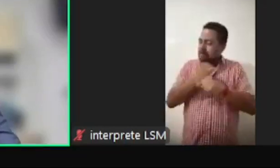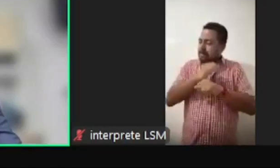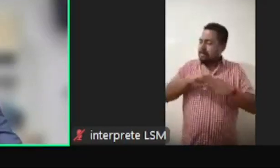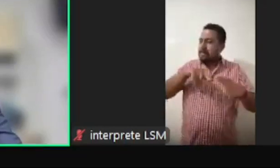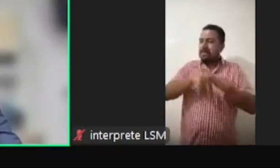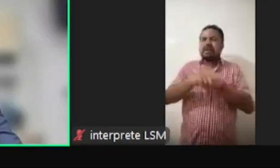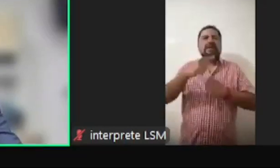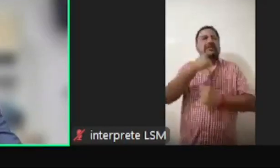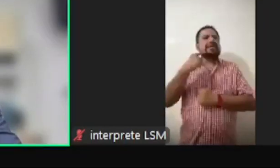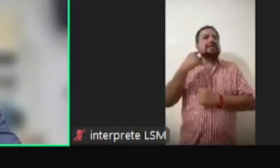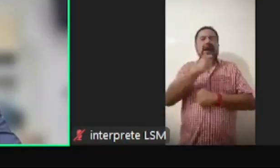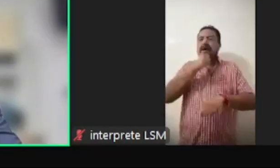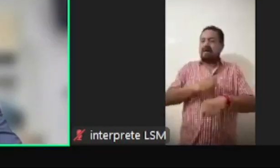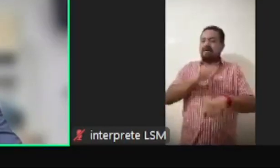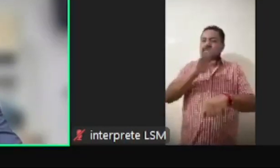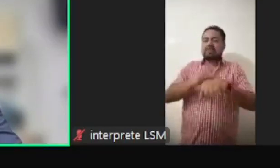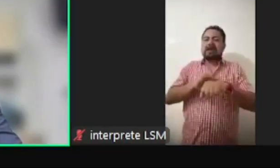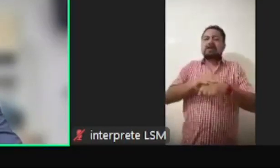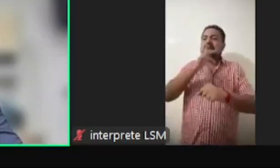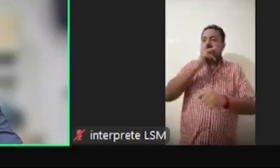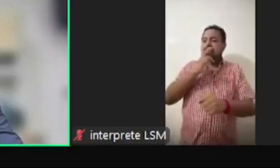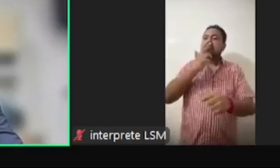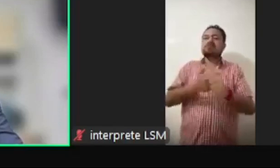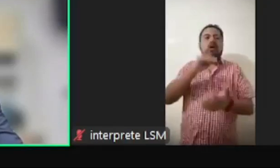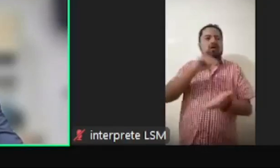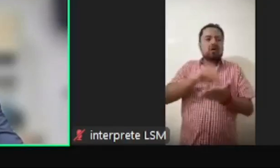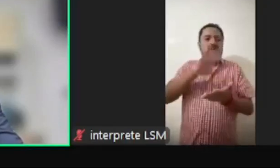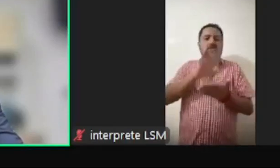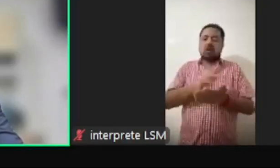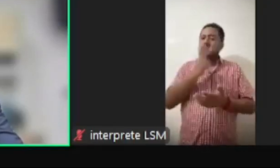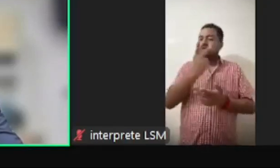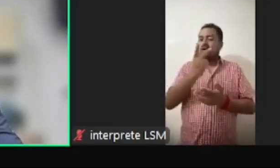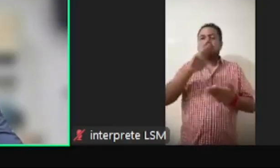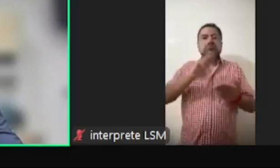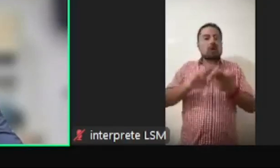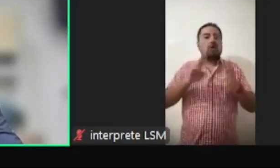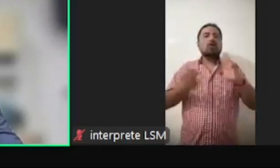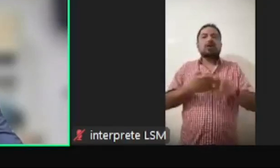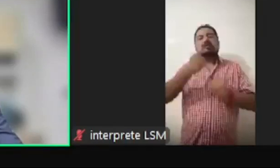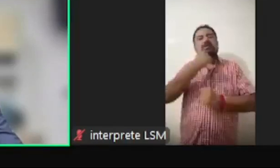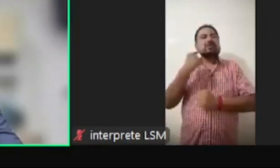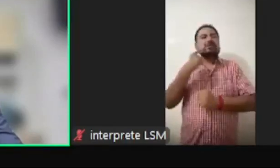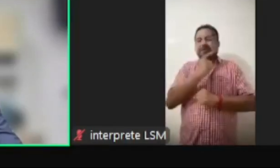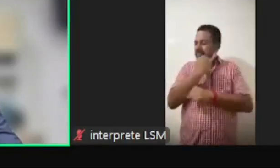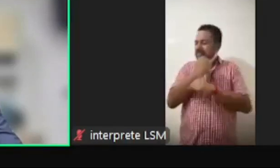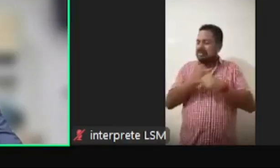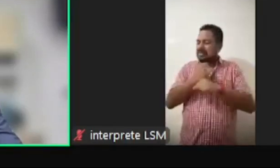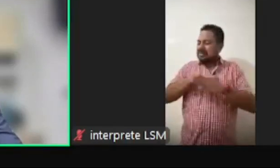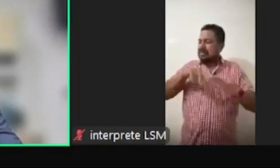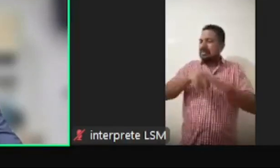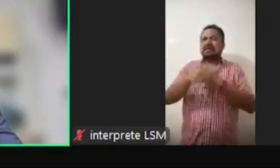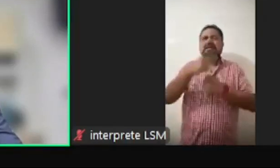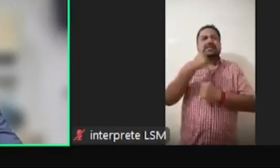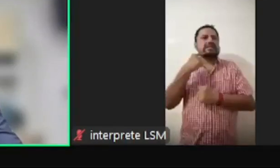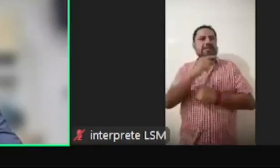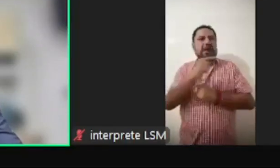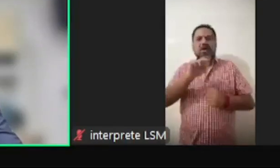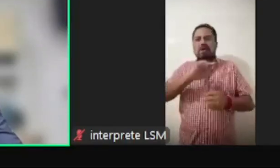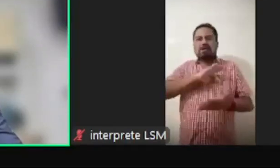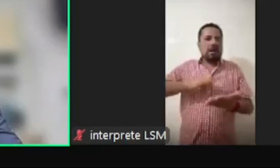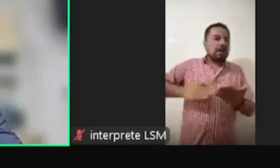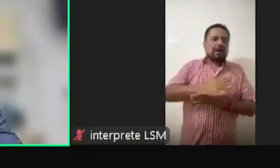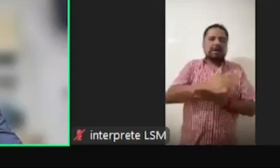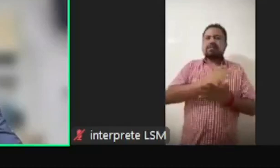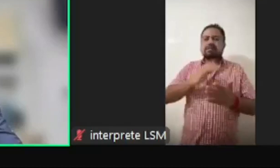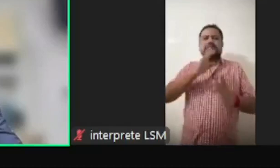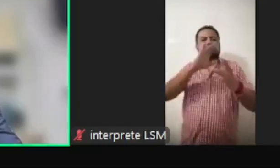impugnada, se advierte que la autoridad responsable estableció dos motivos discordantes de la queja en el análisis de la demanda y de la improcedencia, al indicar que la